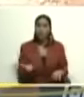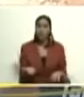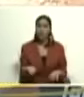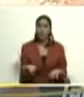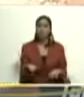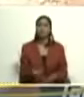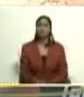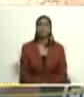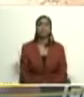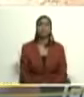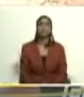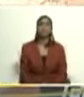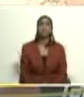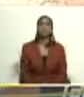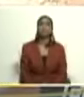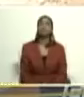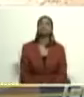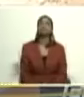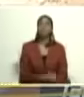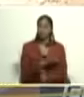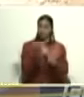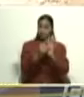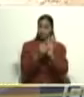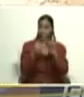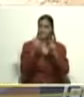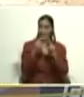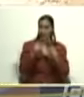lancé un concepto adelantado,